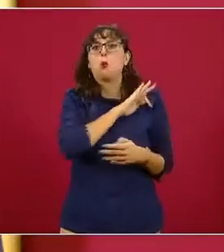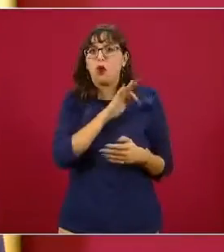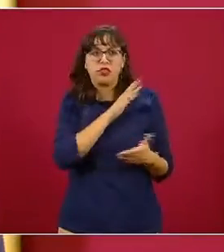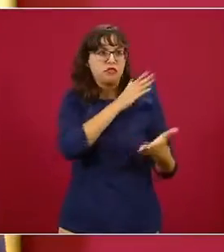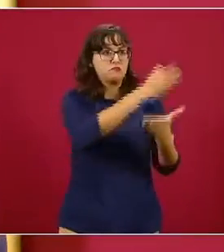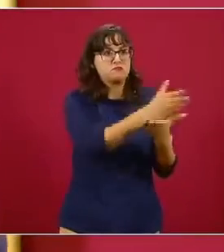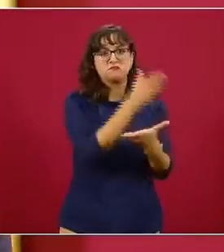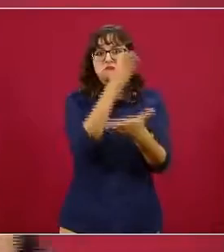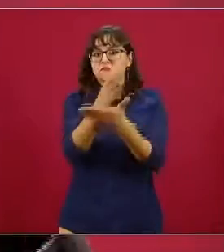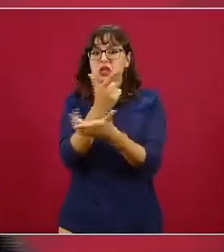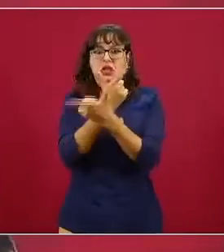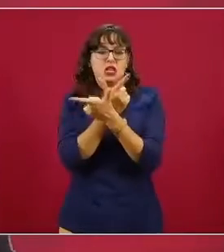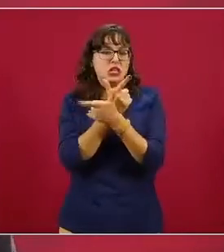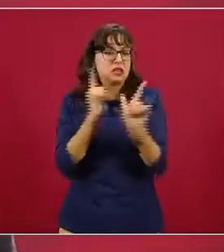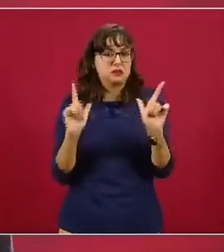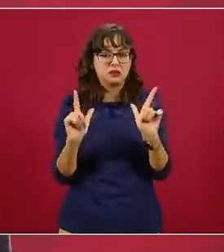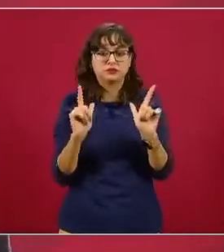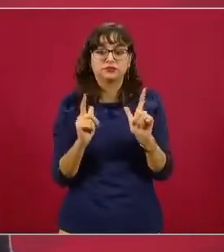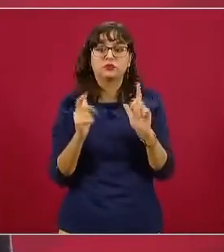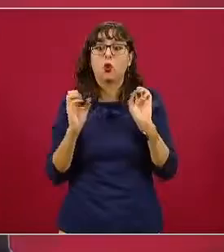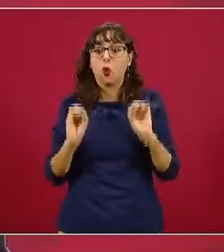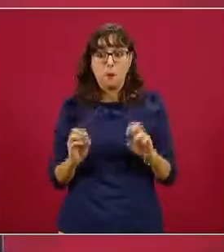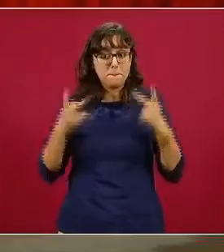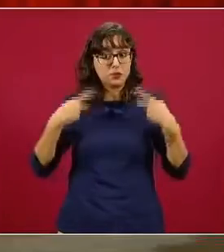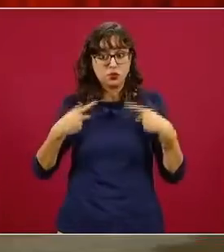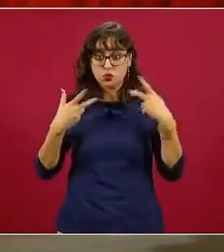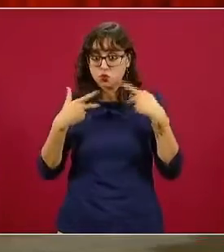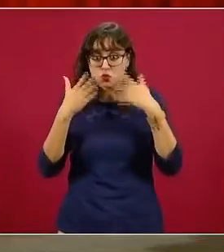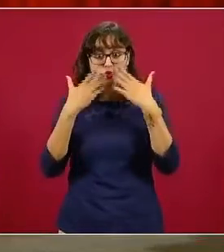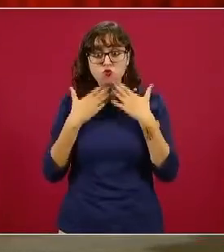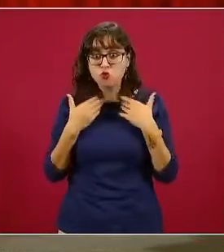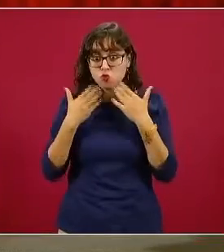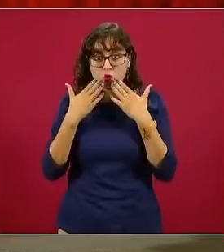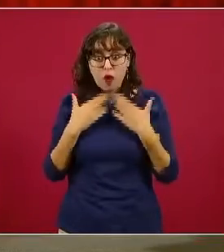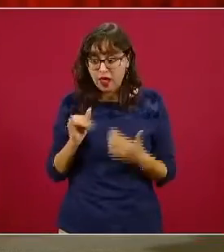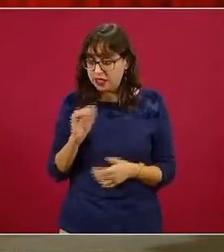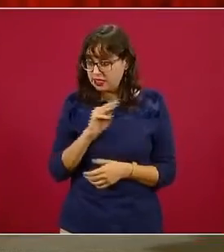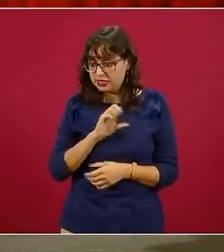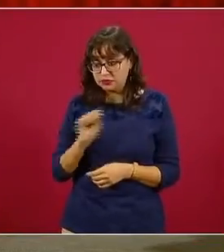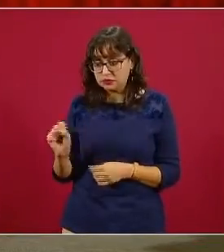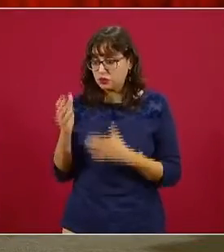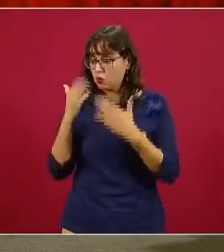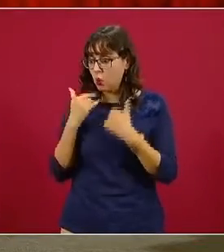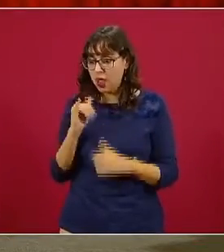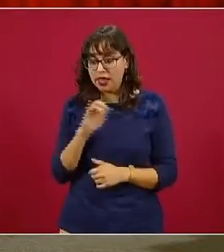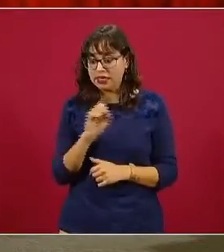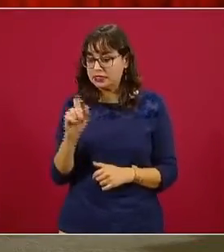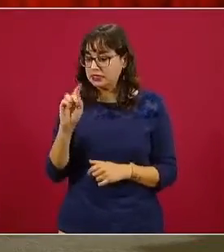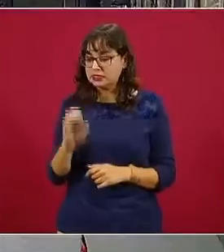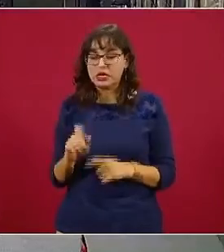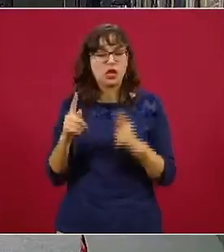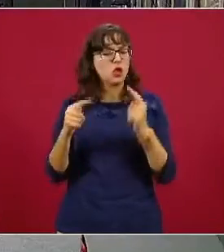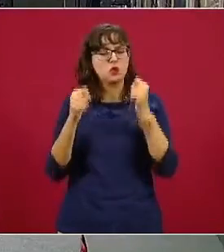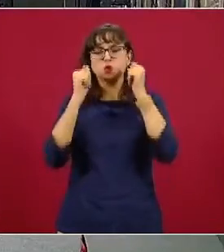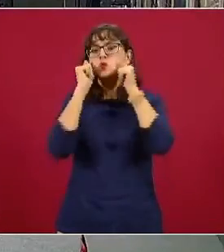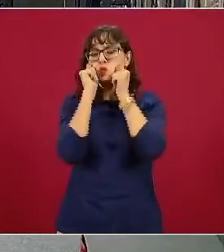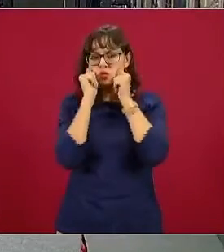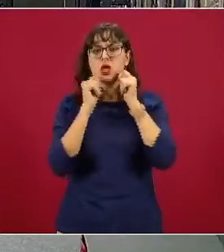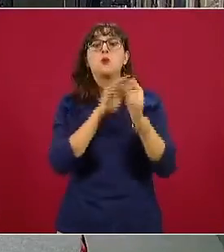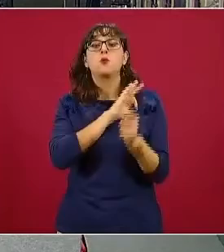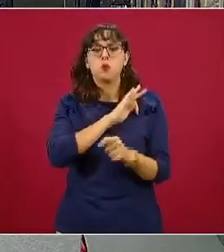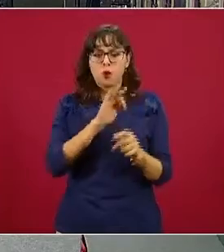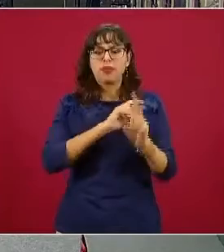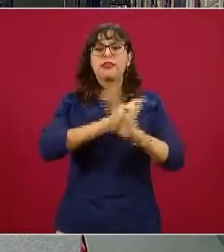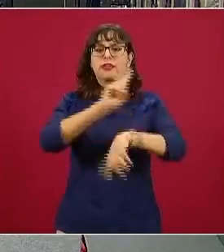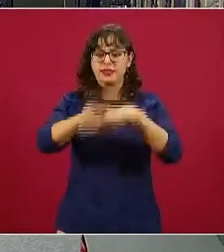persona derechohabiente del ISSSTE o una persona no derechohabiente de la Seguridad Social pudo ser atendida, una o muchas, me refiero, solo lo